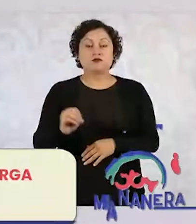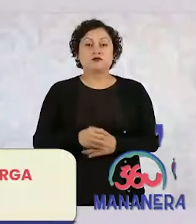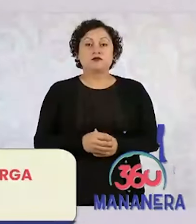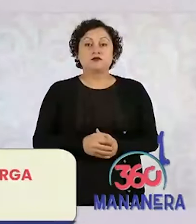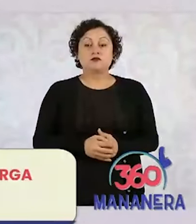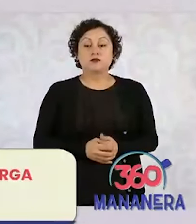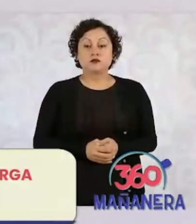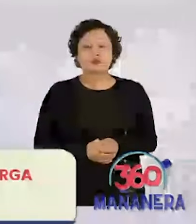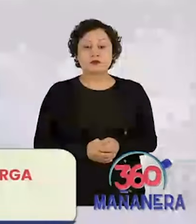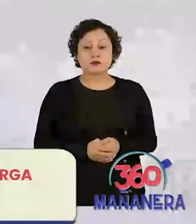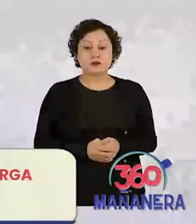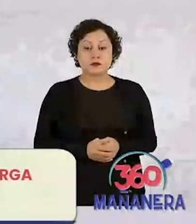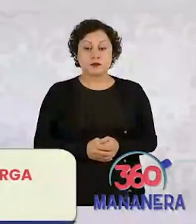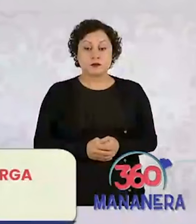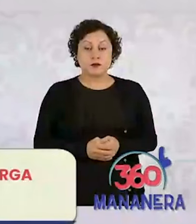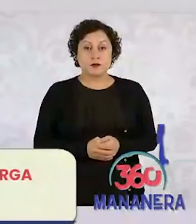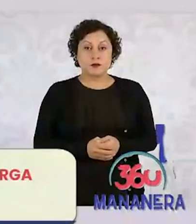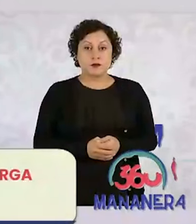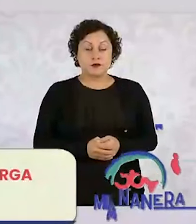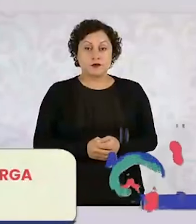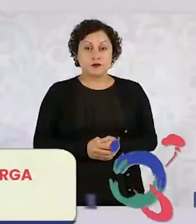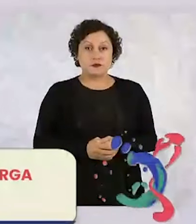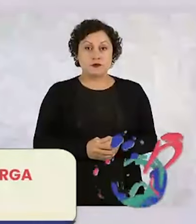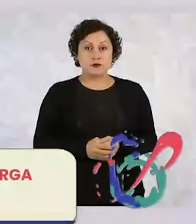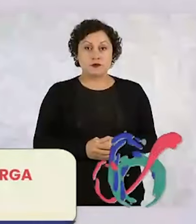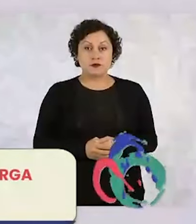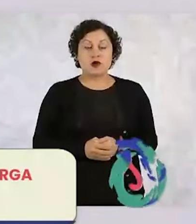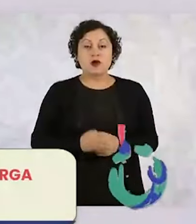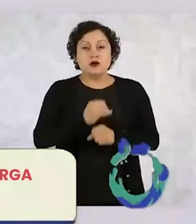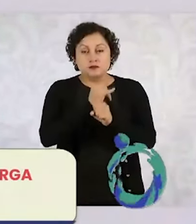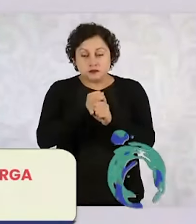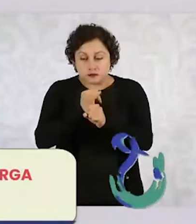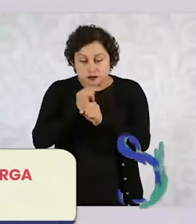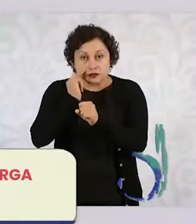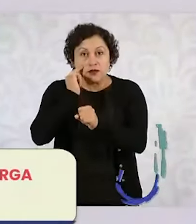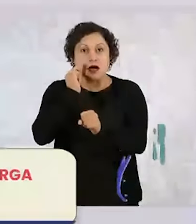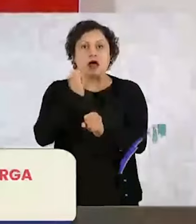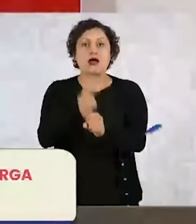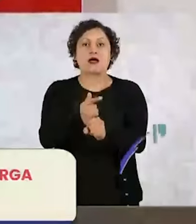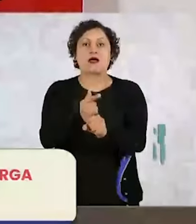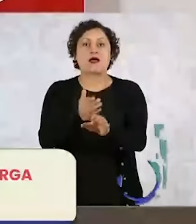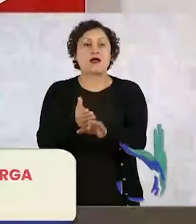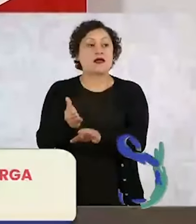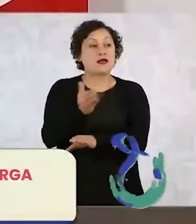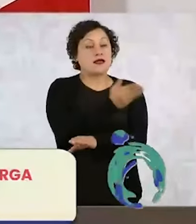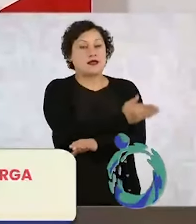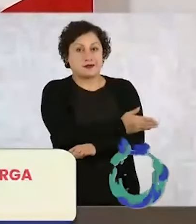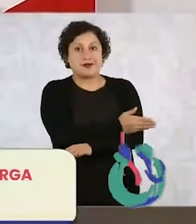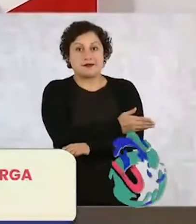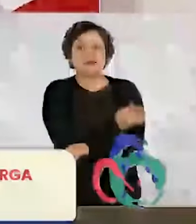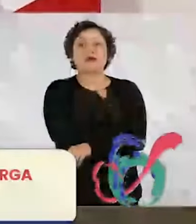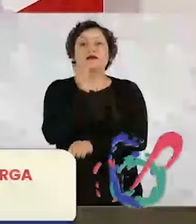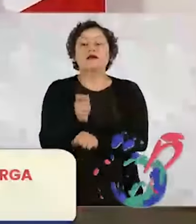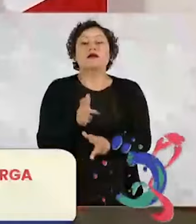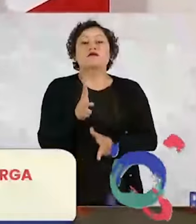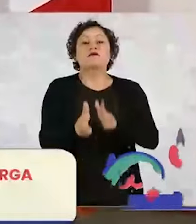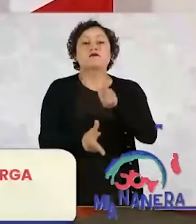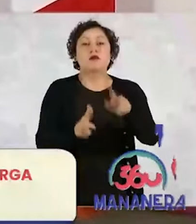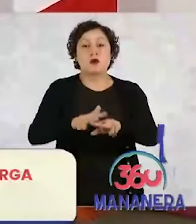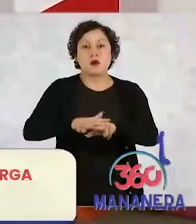que se encontró es que en los contratos que se hicieron de concesión de ferrocarriles con los